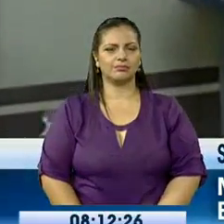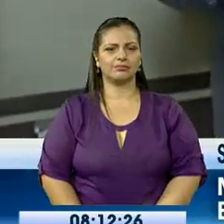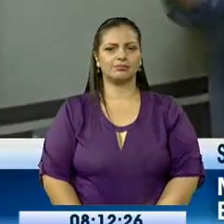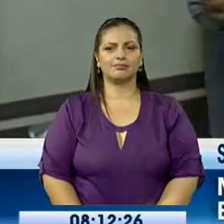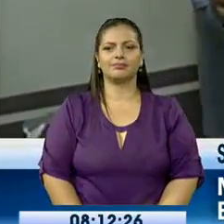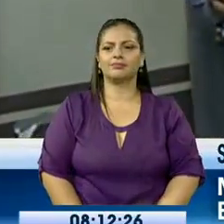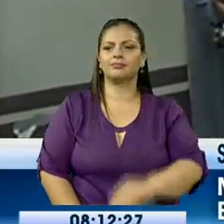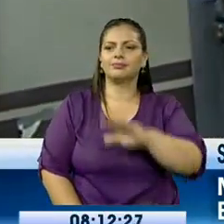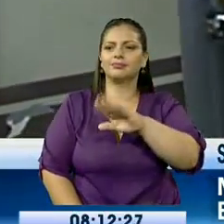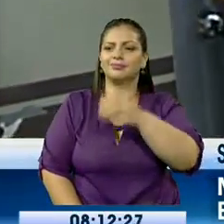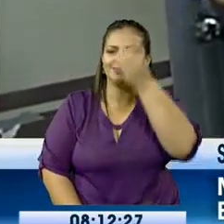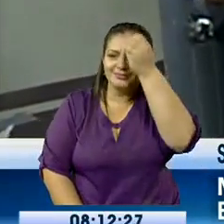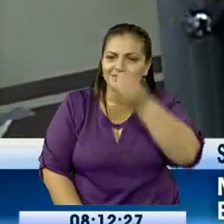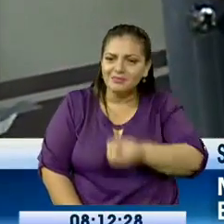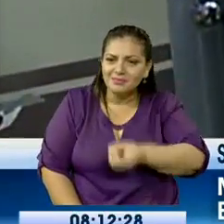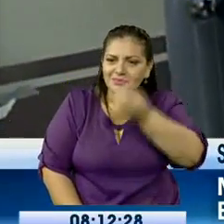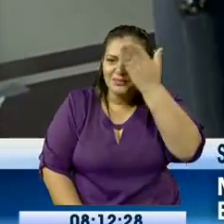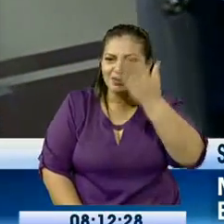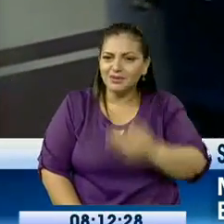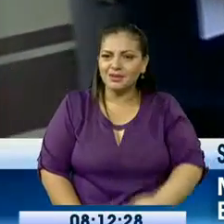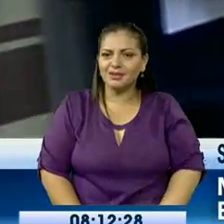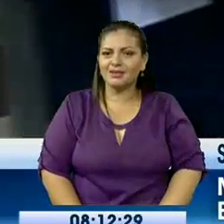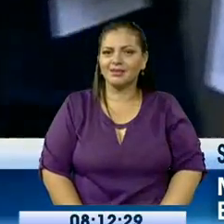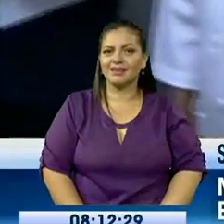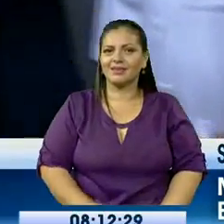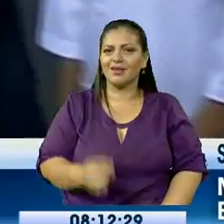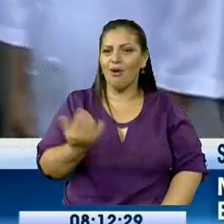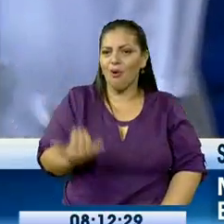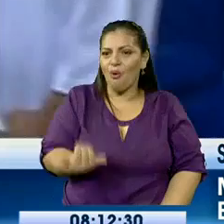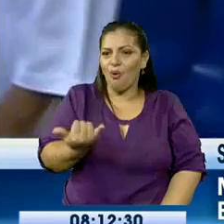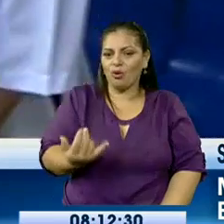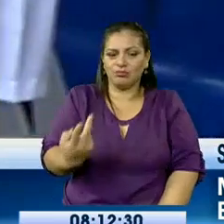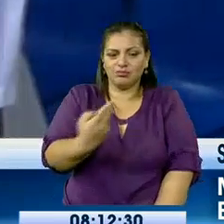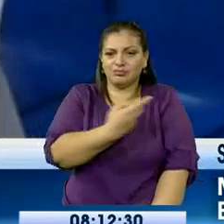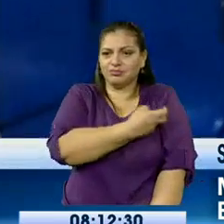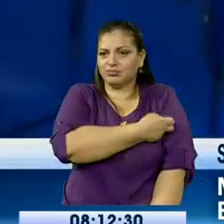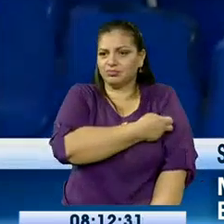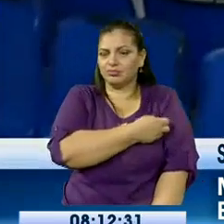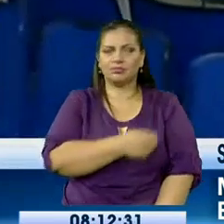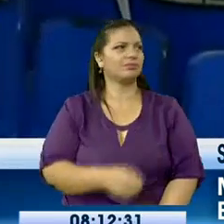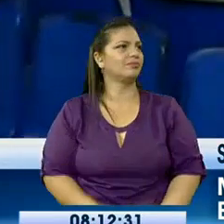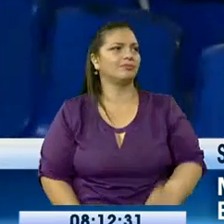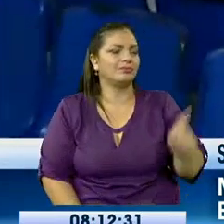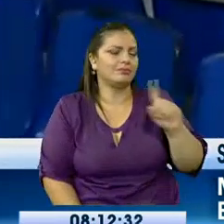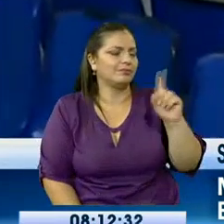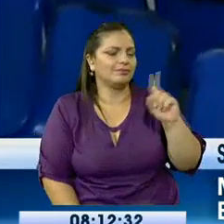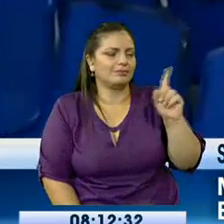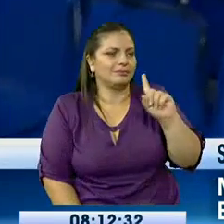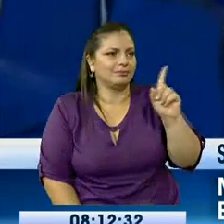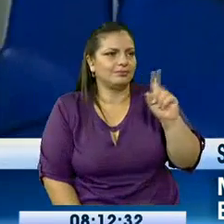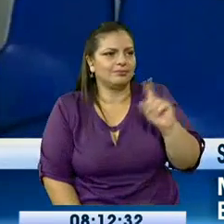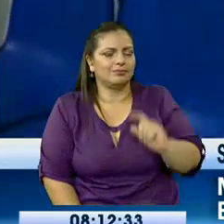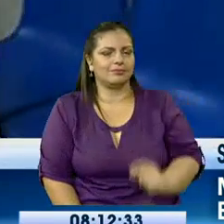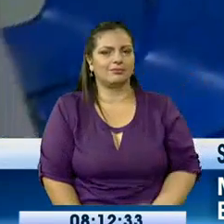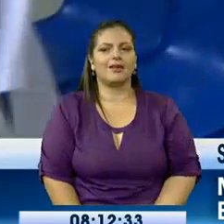Amiga, muy buenos días. ¿Han venido a hacerse vacunar esta mañana? No, listo.